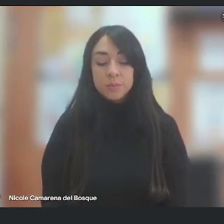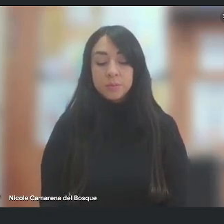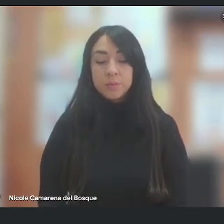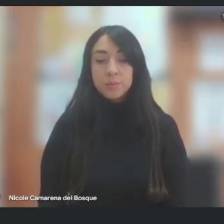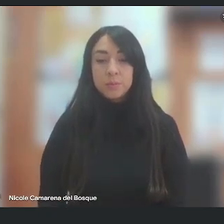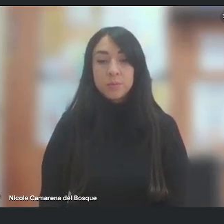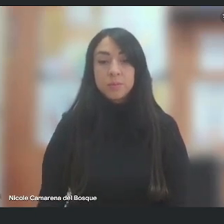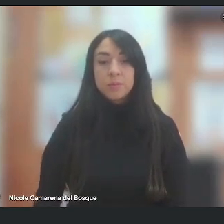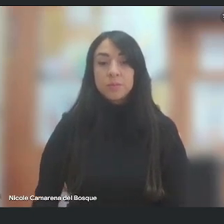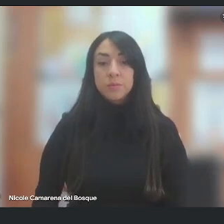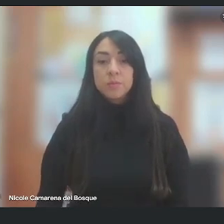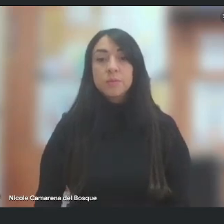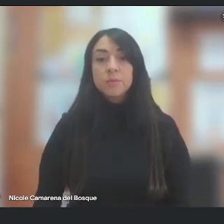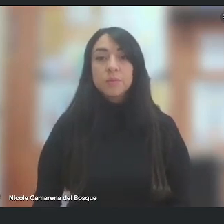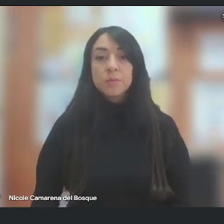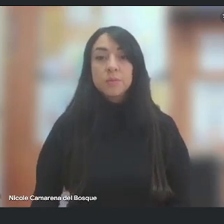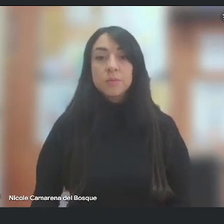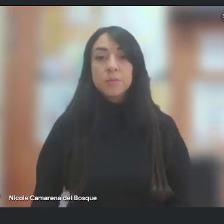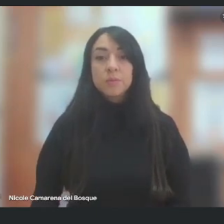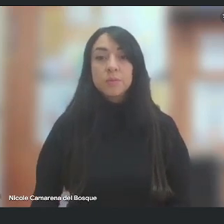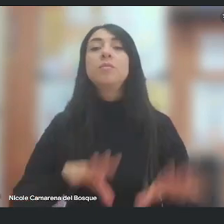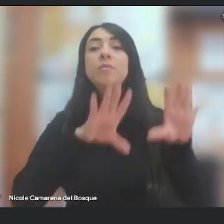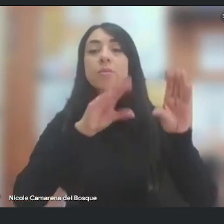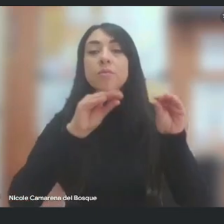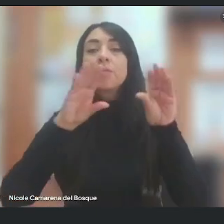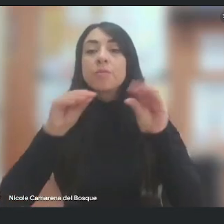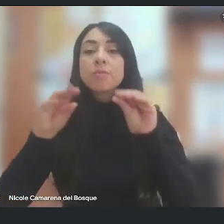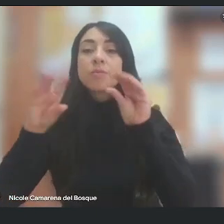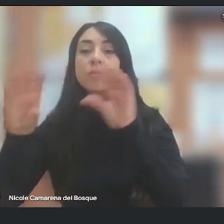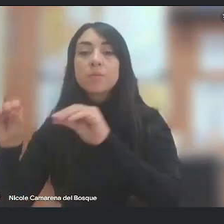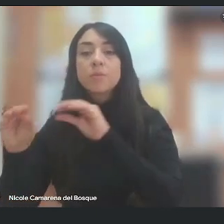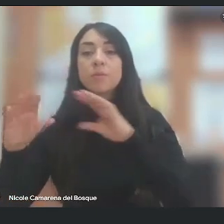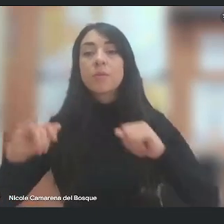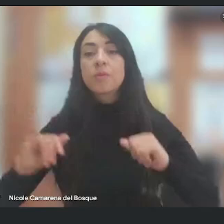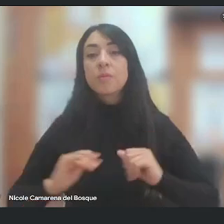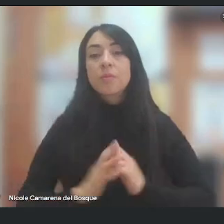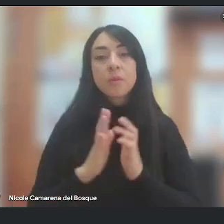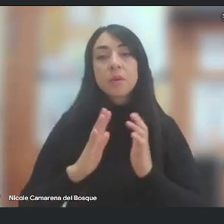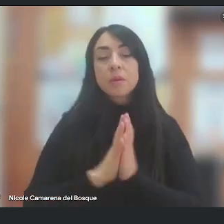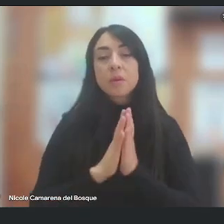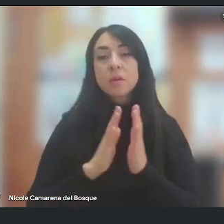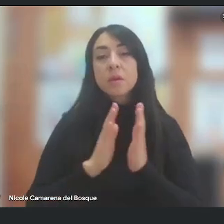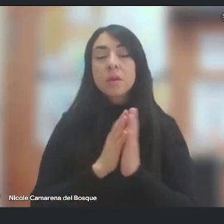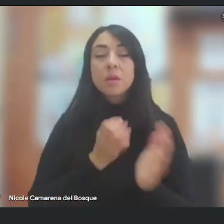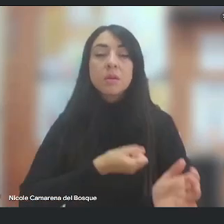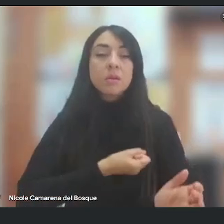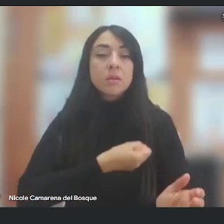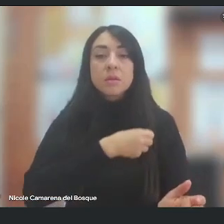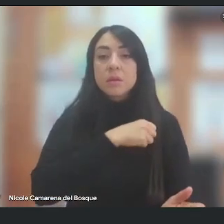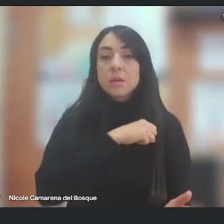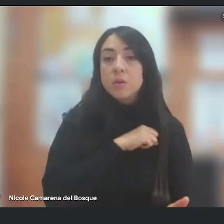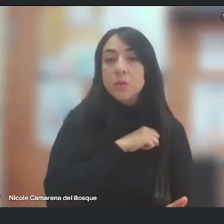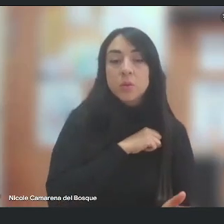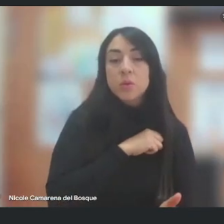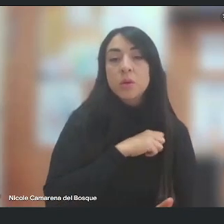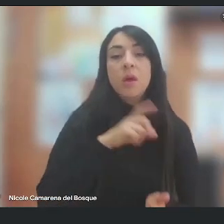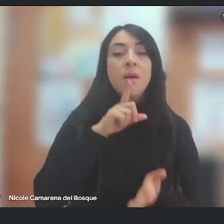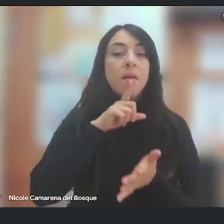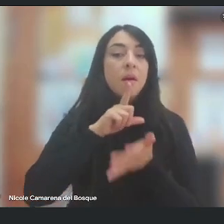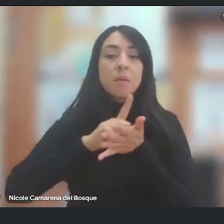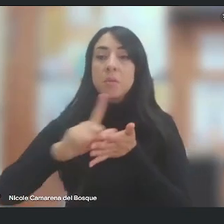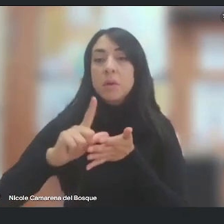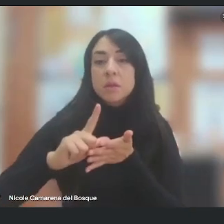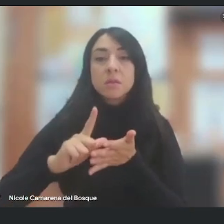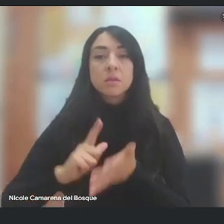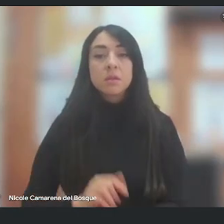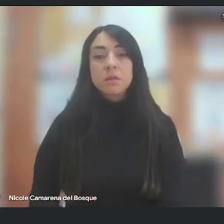higiénicas, saludables, seguras, acudir a las visitas ginecológicas o urológicas si es necesario. ¿Para qué? Para tener una